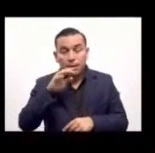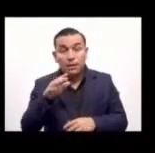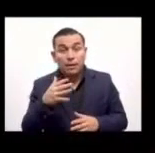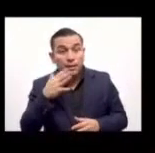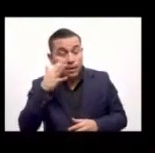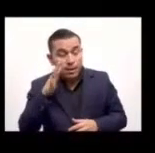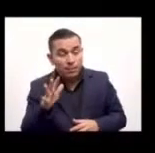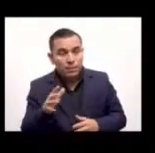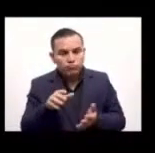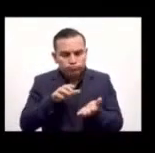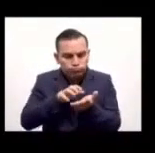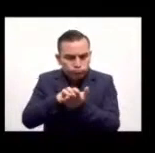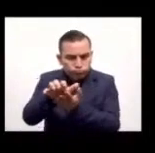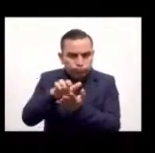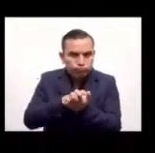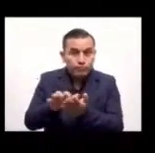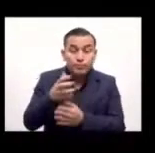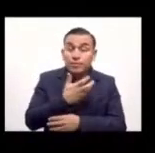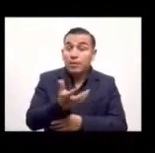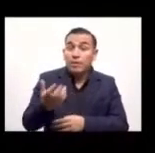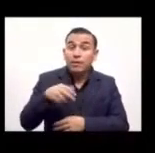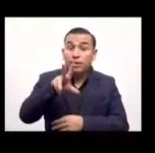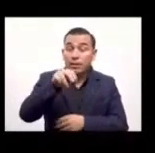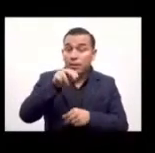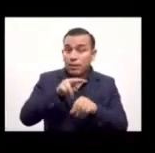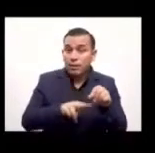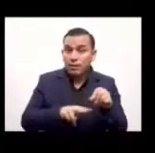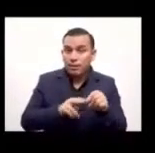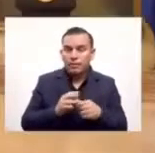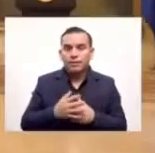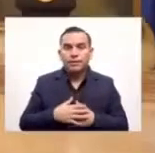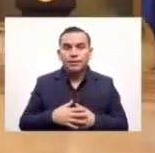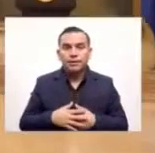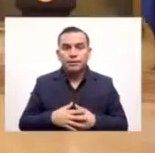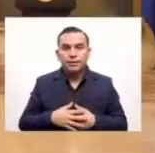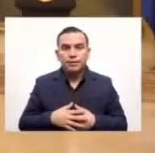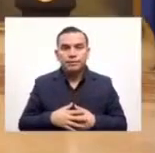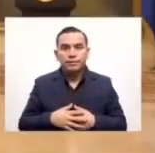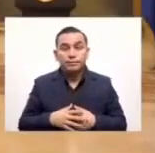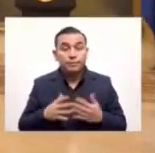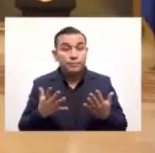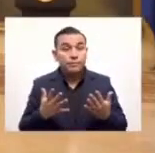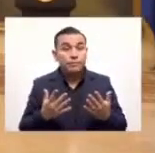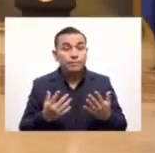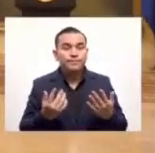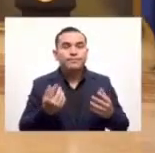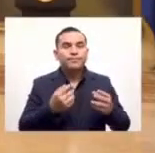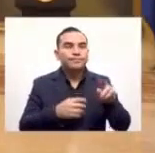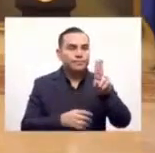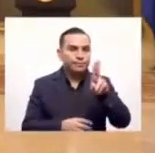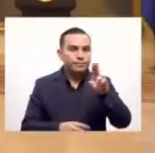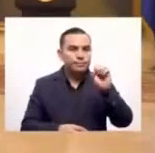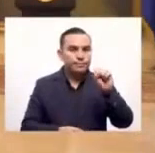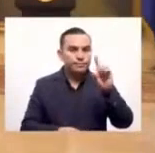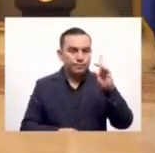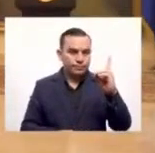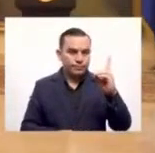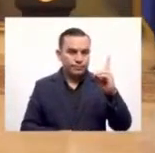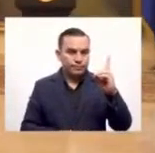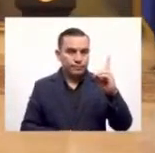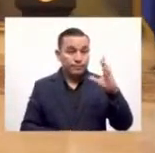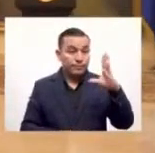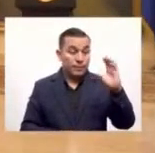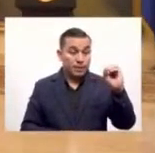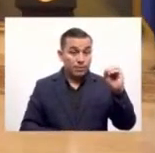de peligro, correcto, ¿no? Al correcto mismo tiempo. Correcto. Entonces tienes, y antes de emitir eso, Suiza ya había hecho toda